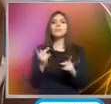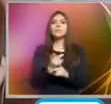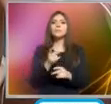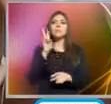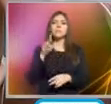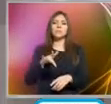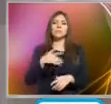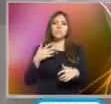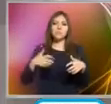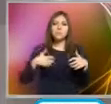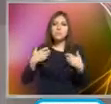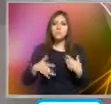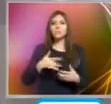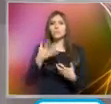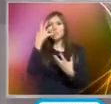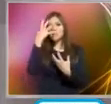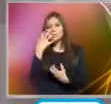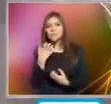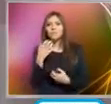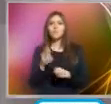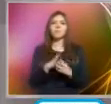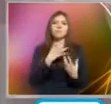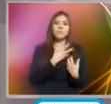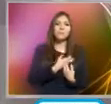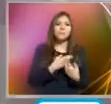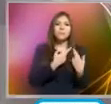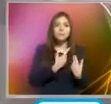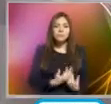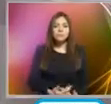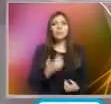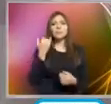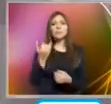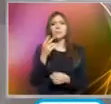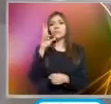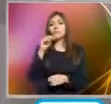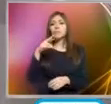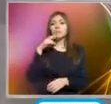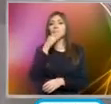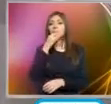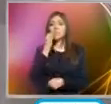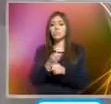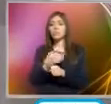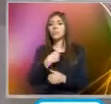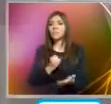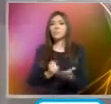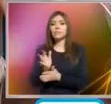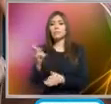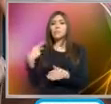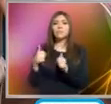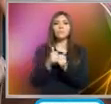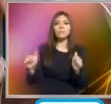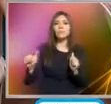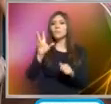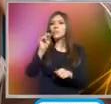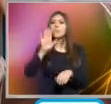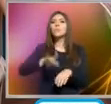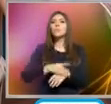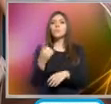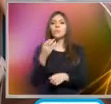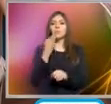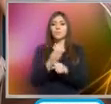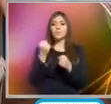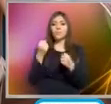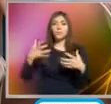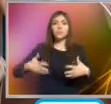hay frustración, que hay decepción, etcétera. ¿Pero qué vamos a hacer? Sí. Tratar de no tomar una decisión en ese momento. Estamos llenos de una emoción y eso